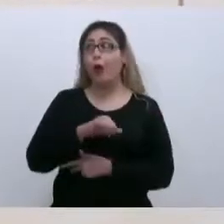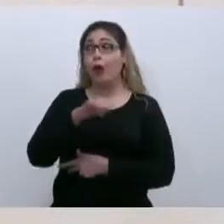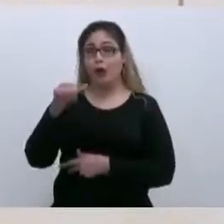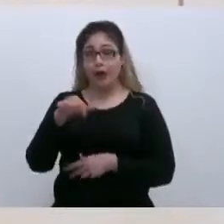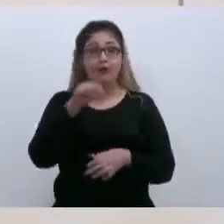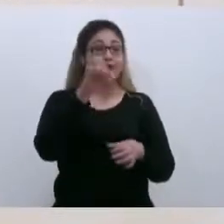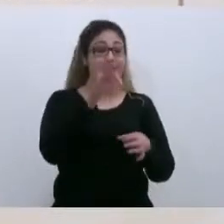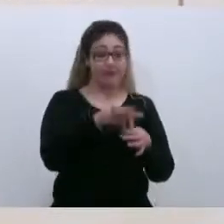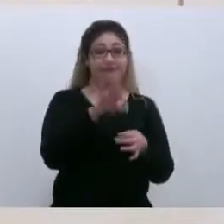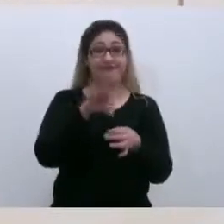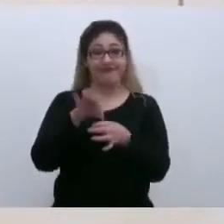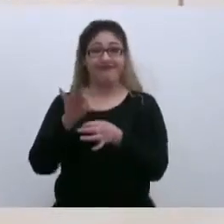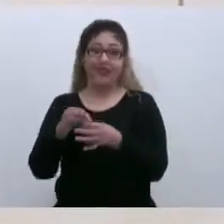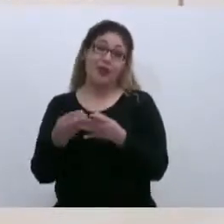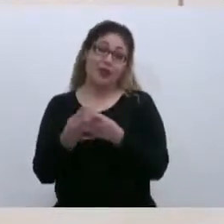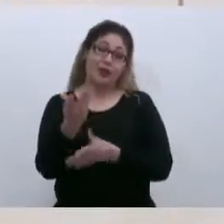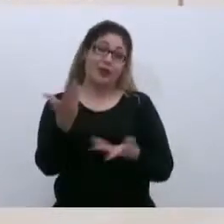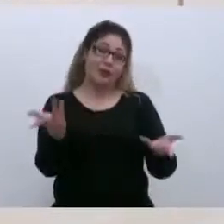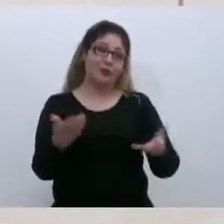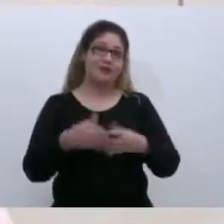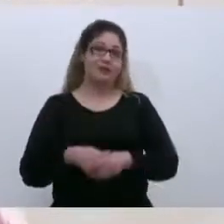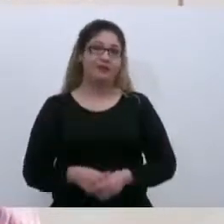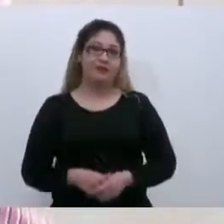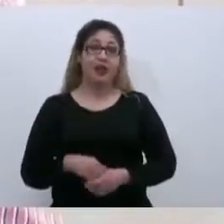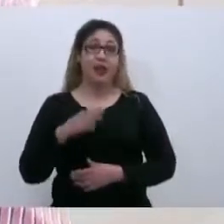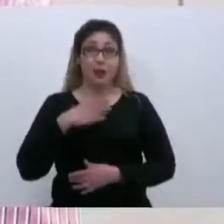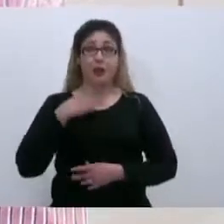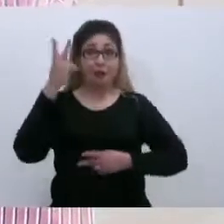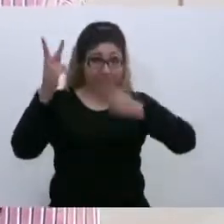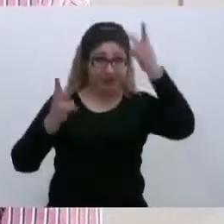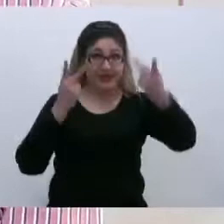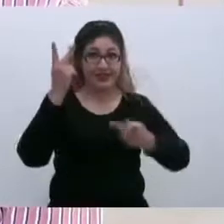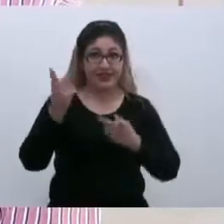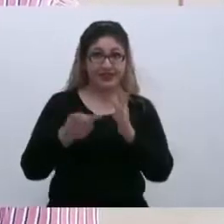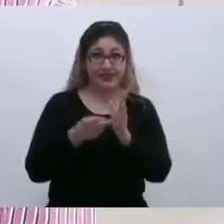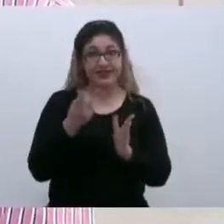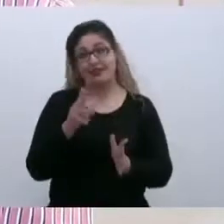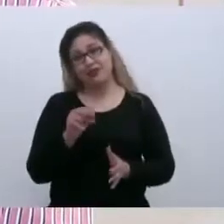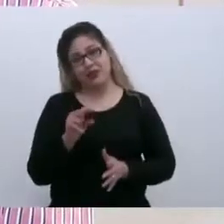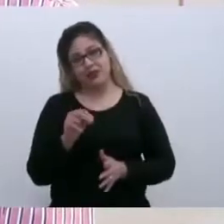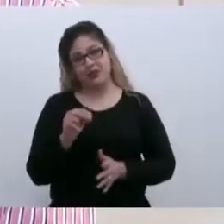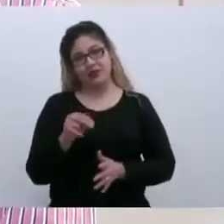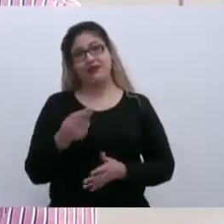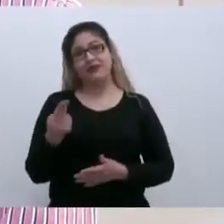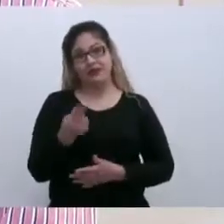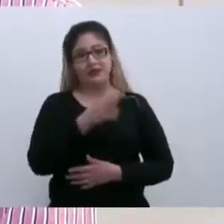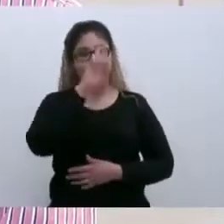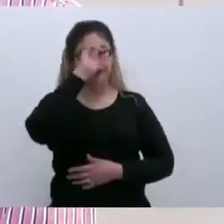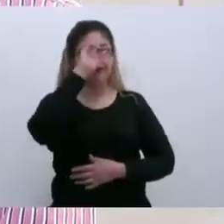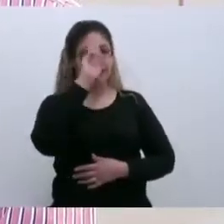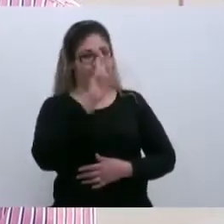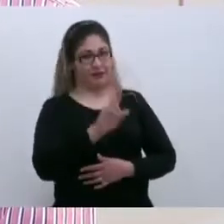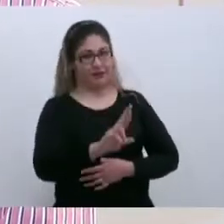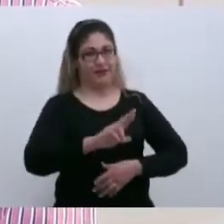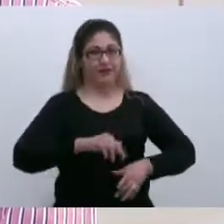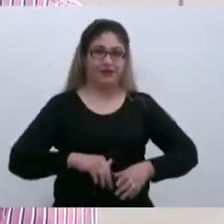este. Además, tenemos que ser muy respetuosos